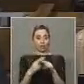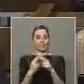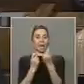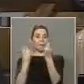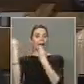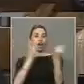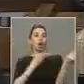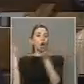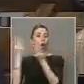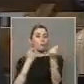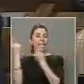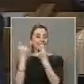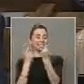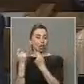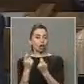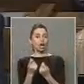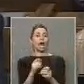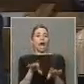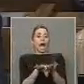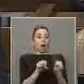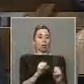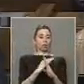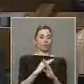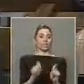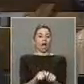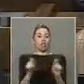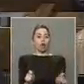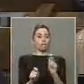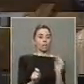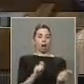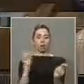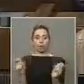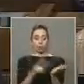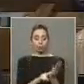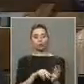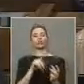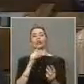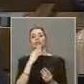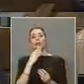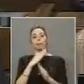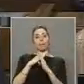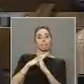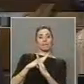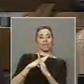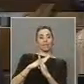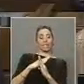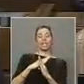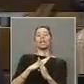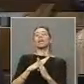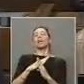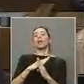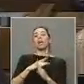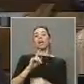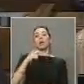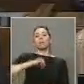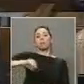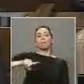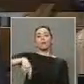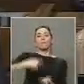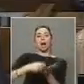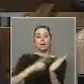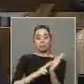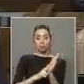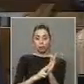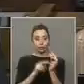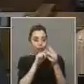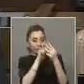acuerdo para evitar la doble tributación y para venir la prevención fiscal, señala desde mi punto de vista, señor